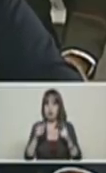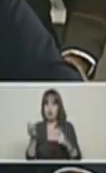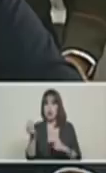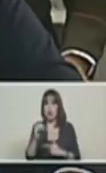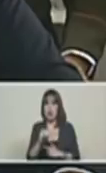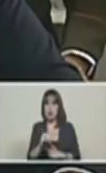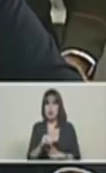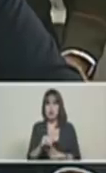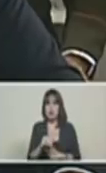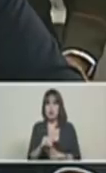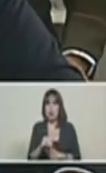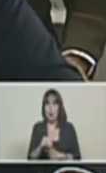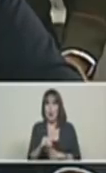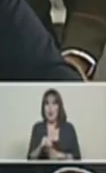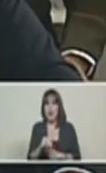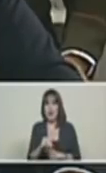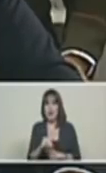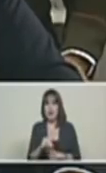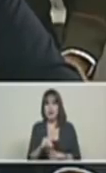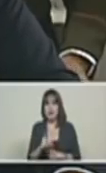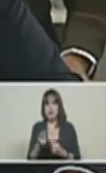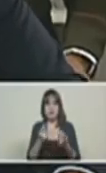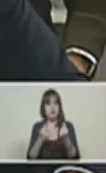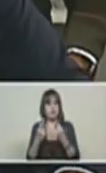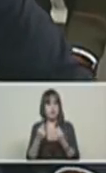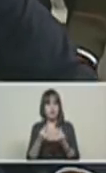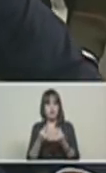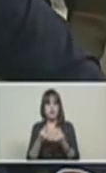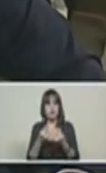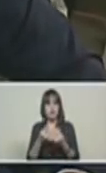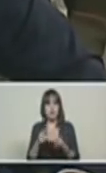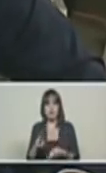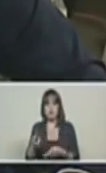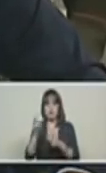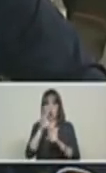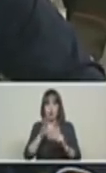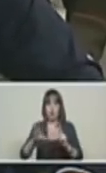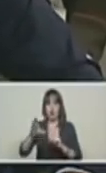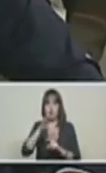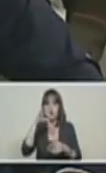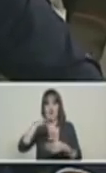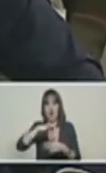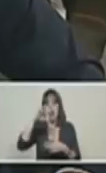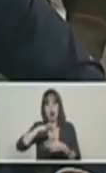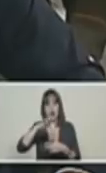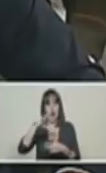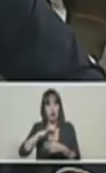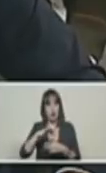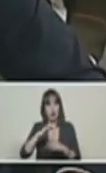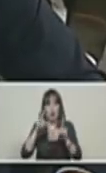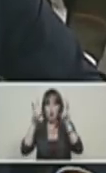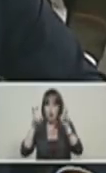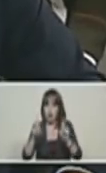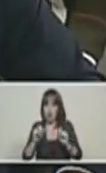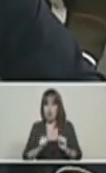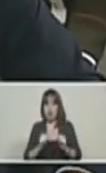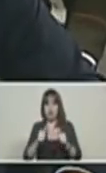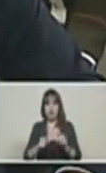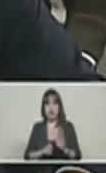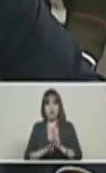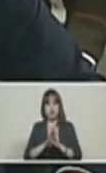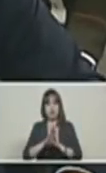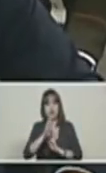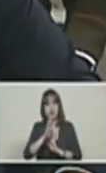darle una alternativa al pueblo para retomar la cultura del ahorro en detrimento